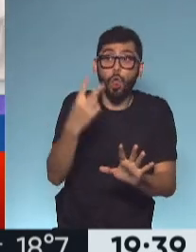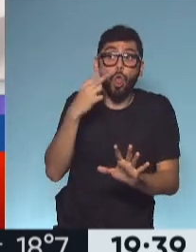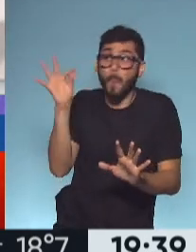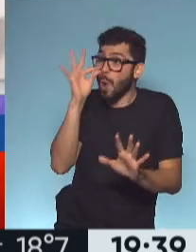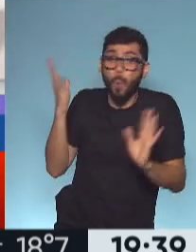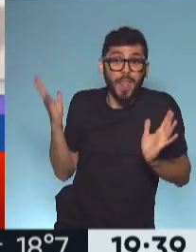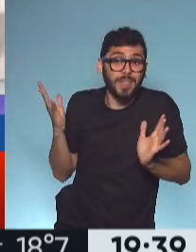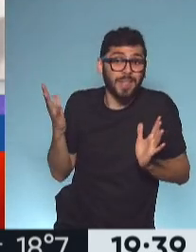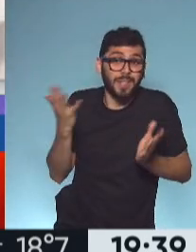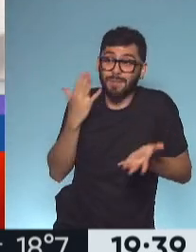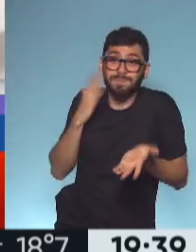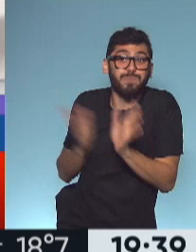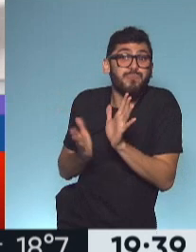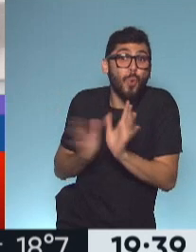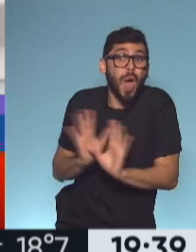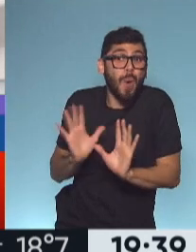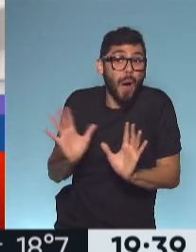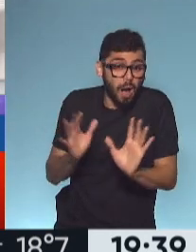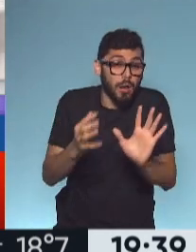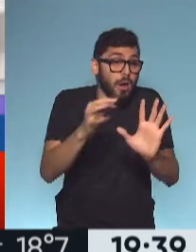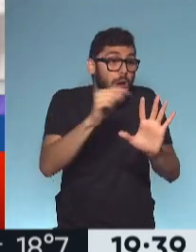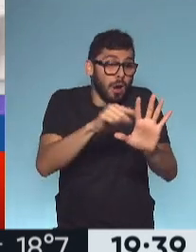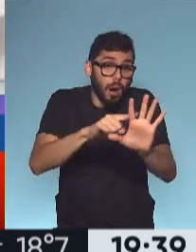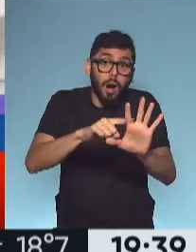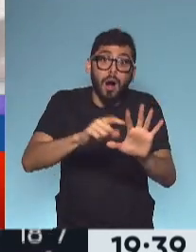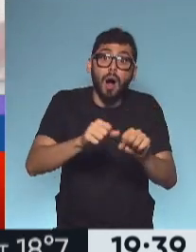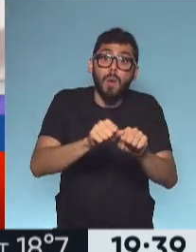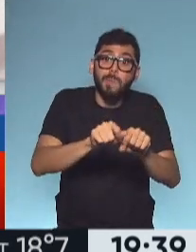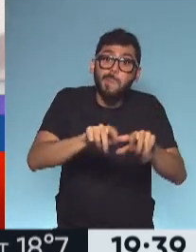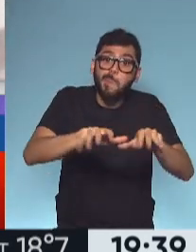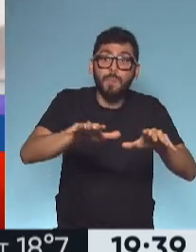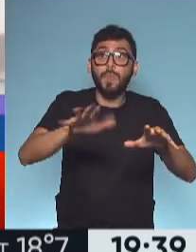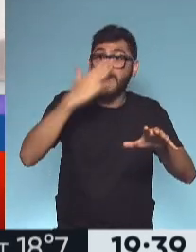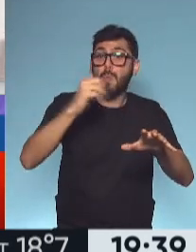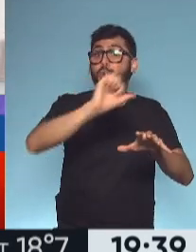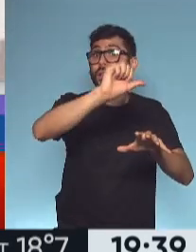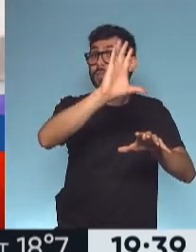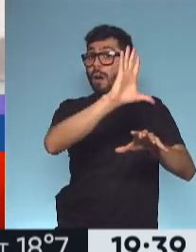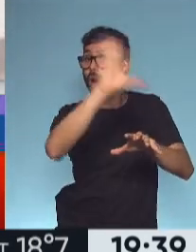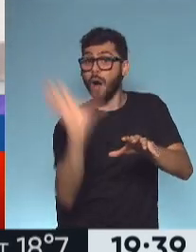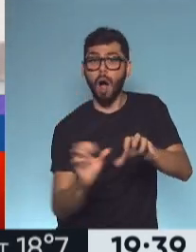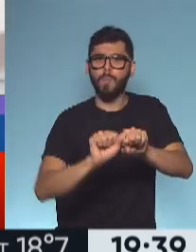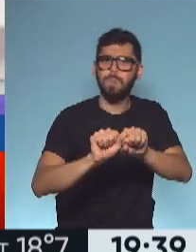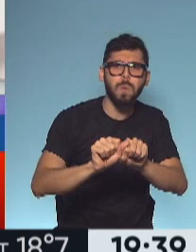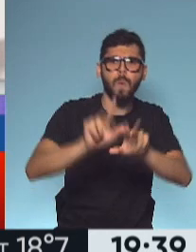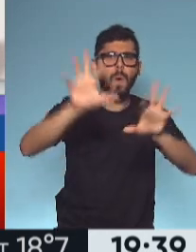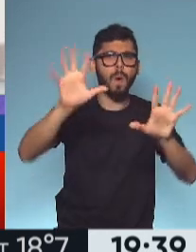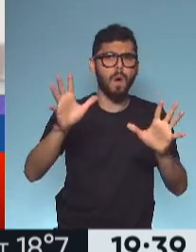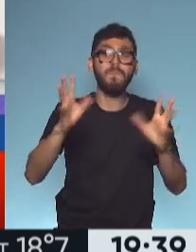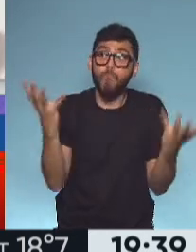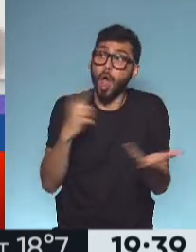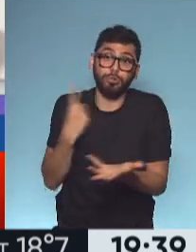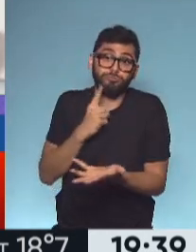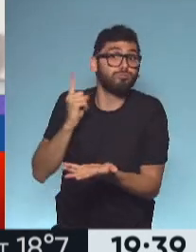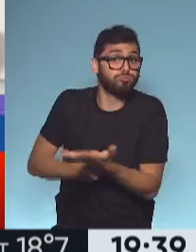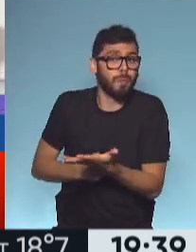confirma, termina irradiándose en el resto del país. Por eso tenemos que ser tan claros en esta decisión que hemos adoptado. Sabemos